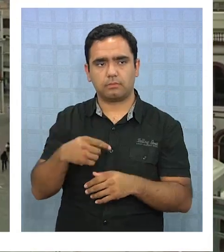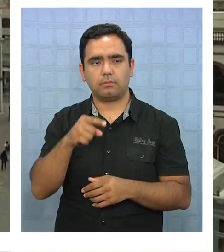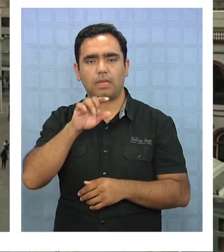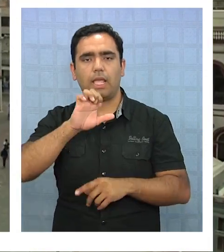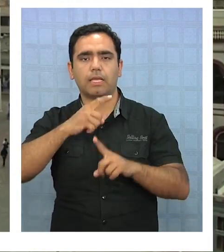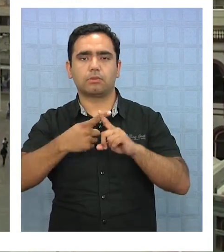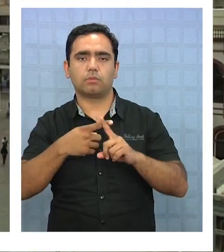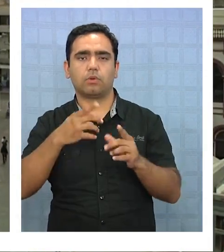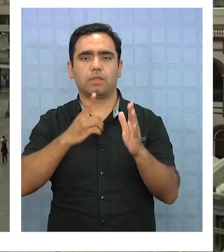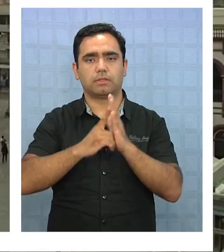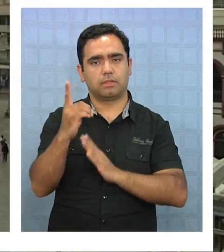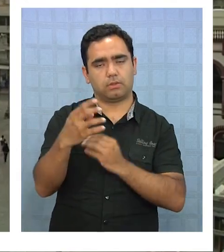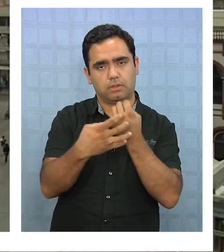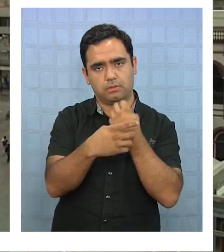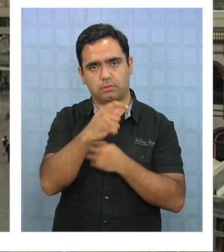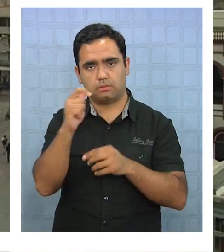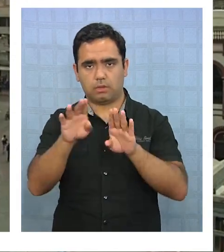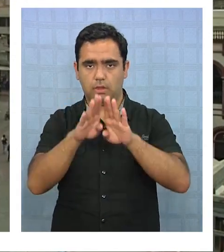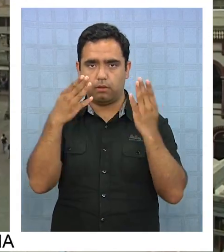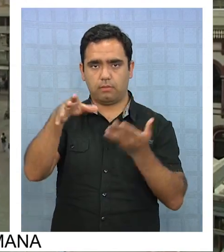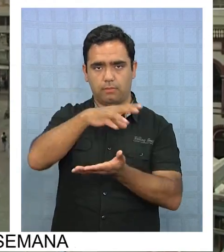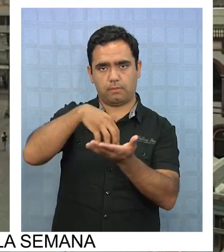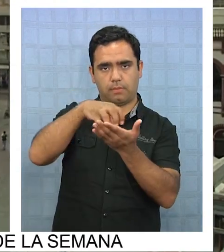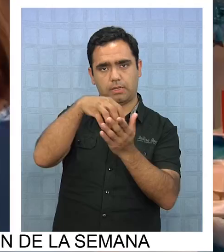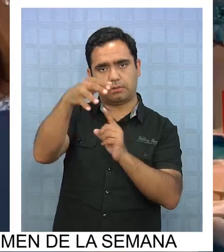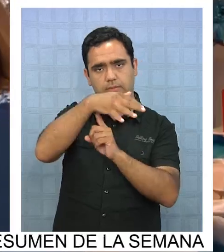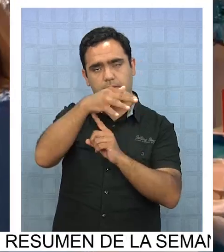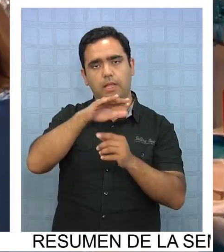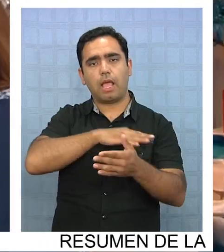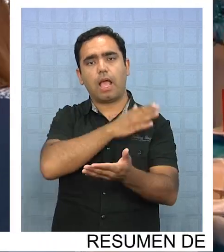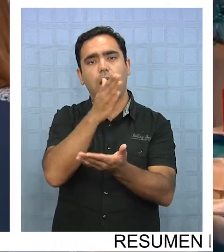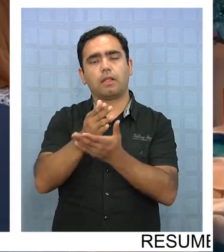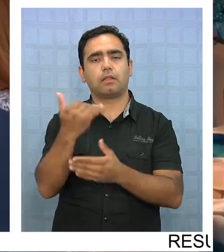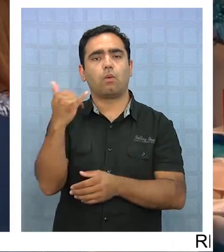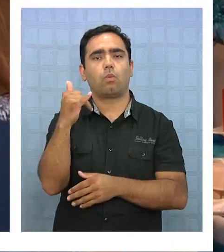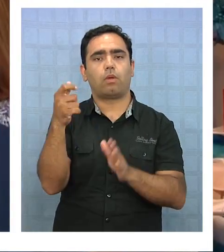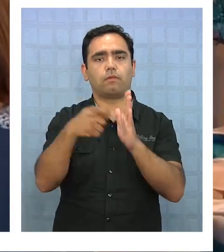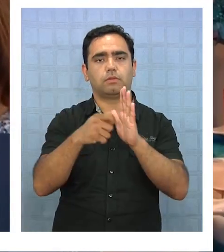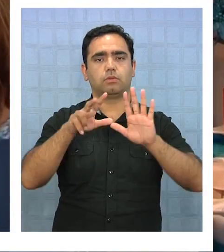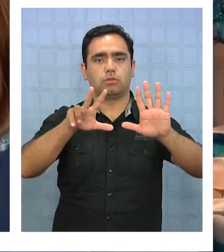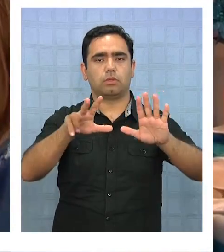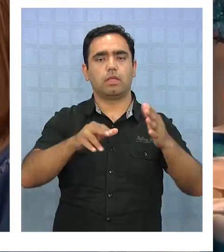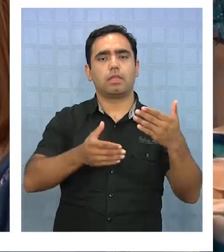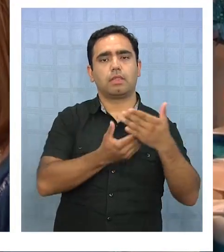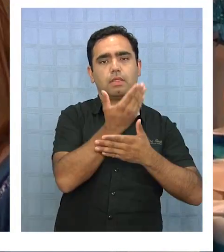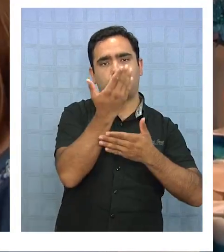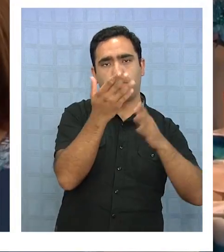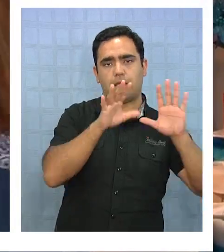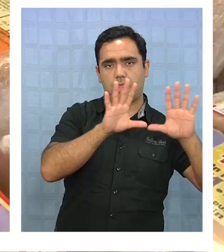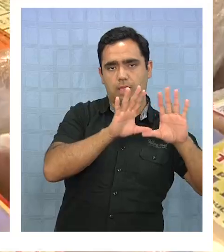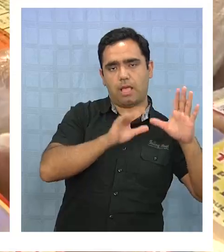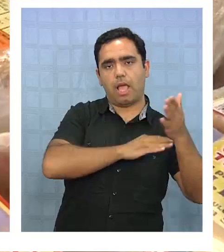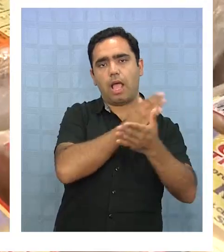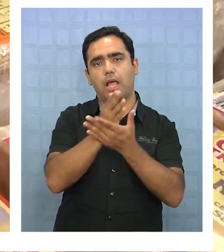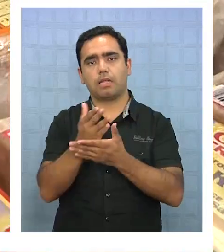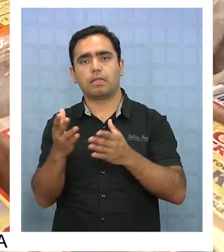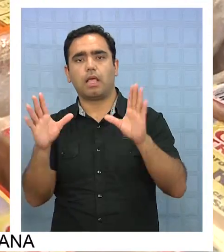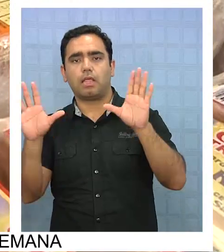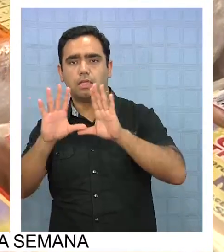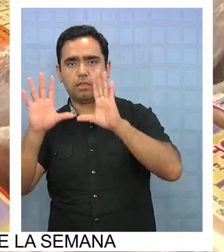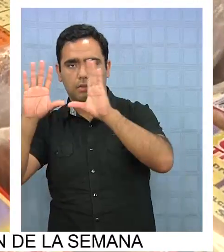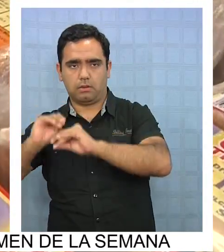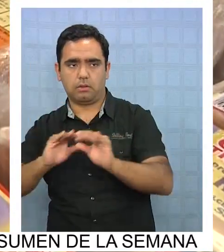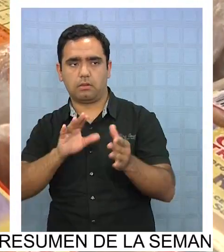Desarrollo Tarapacá estará abierta a público en la Plaza Prat hasta el jueves 8 en horario de 10 a 20 horas y se espera superar